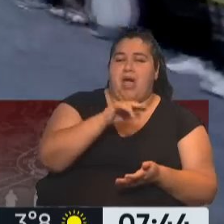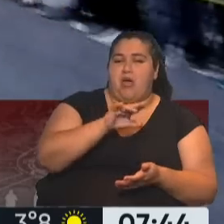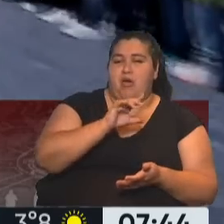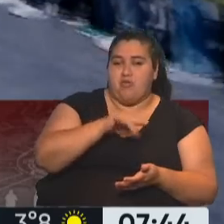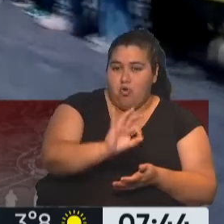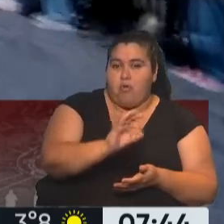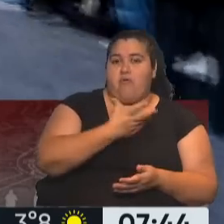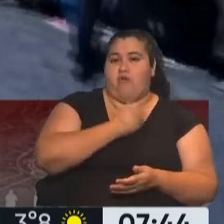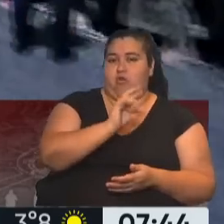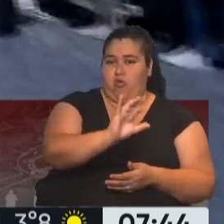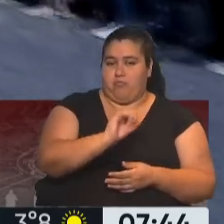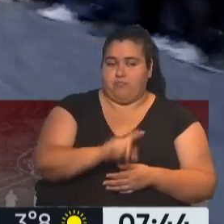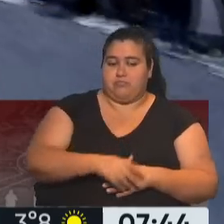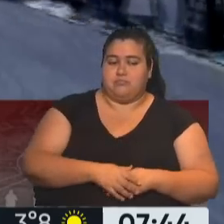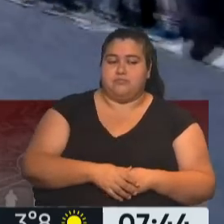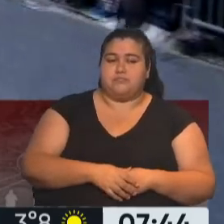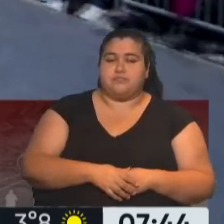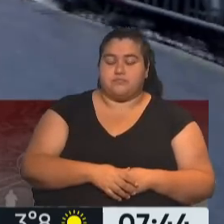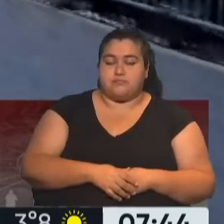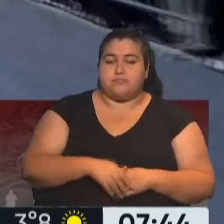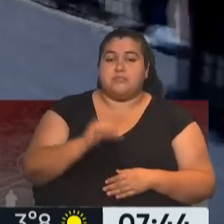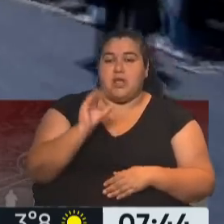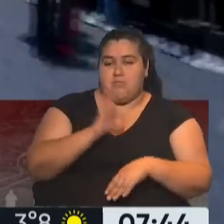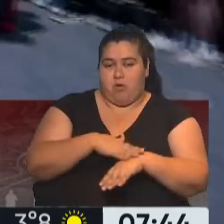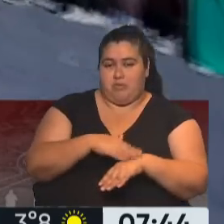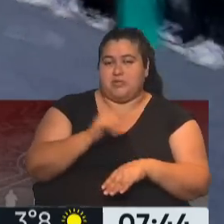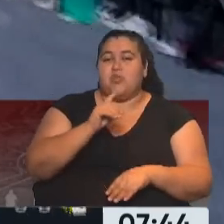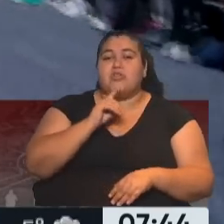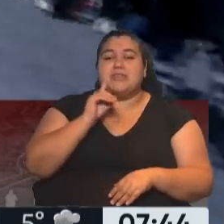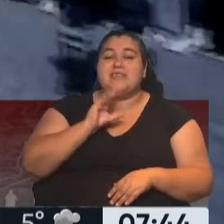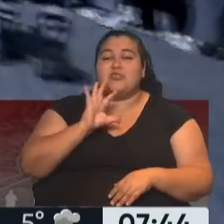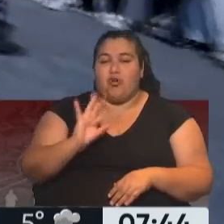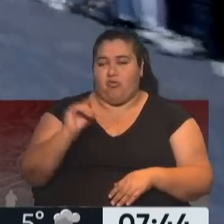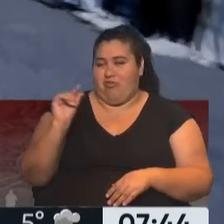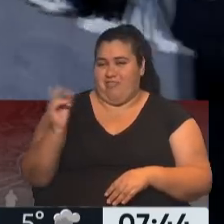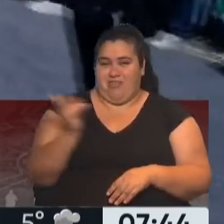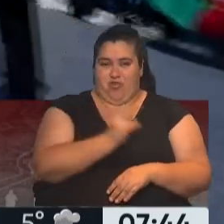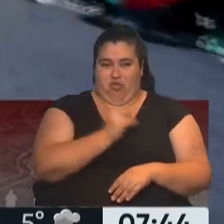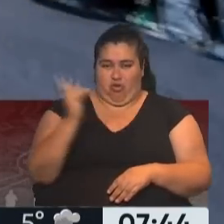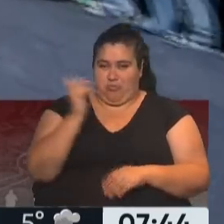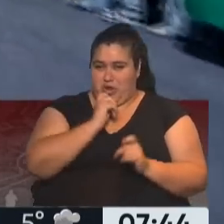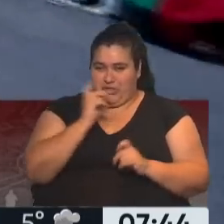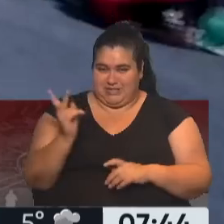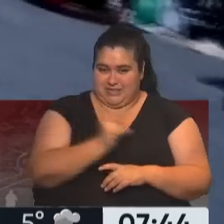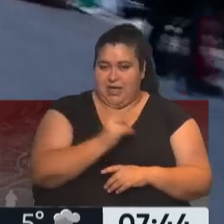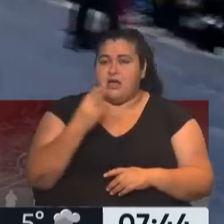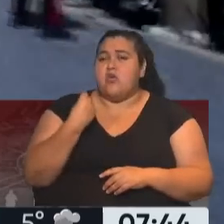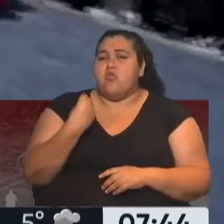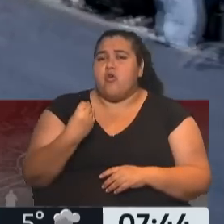Y consultarles a César y también a Tito, ¿no? Mucho se ha hablado en las últimas horas y en función de lo que va a pasar o